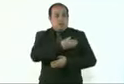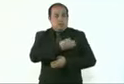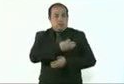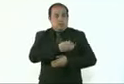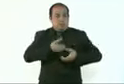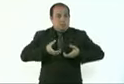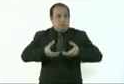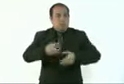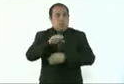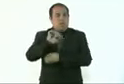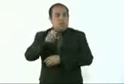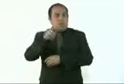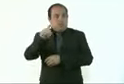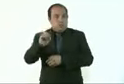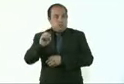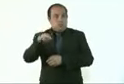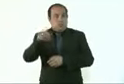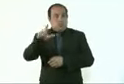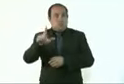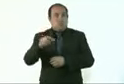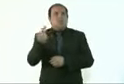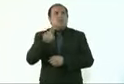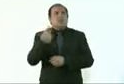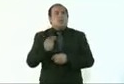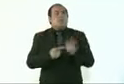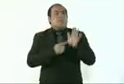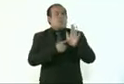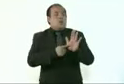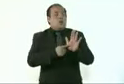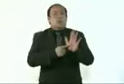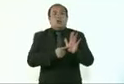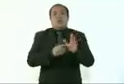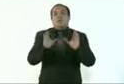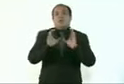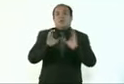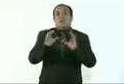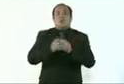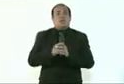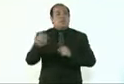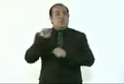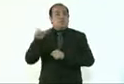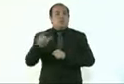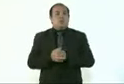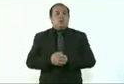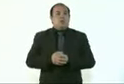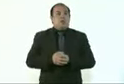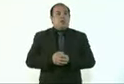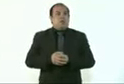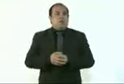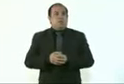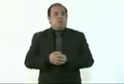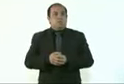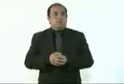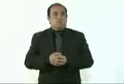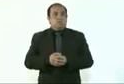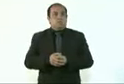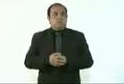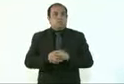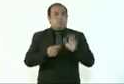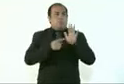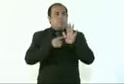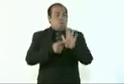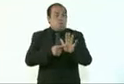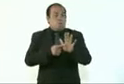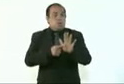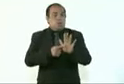para vacunarnos? Acreditar trabajar en el sector salud a través de cédula profesional, carnet, identificación laboral, etcétera. Haber completado el